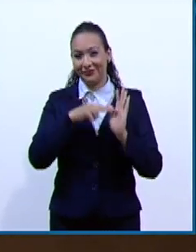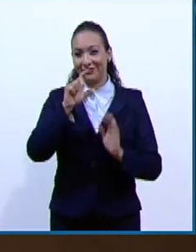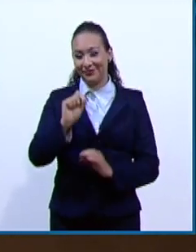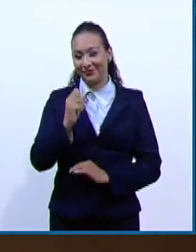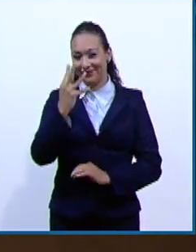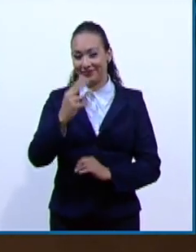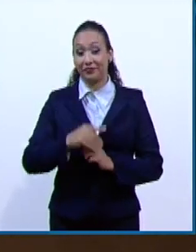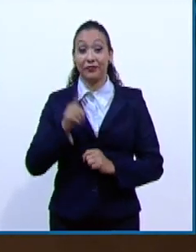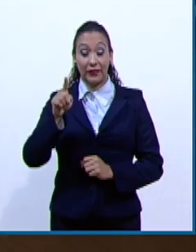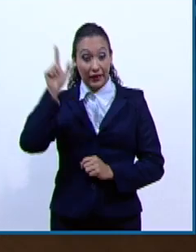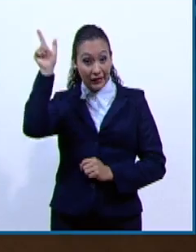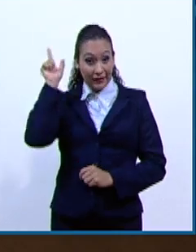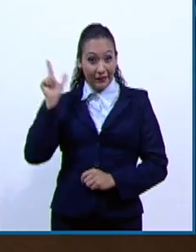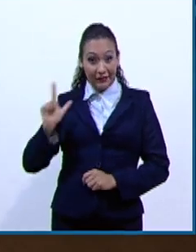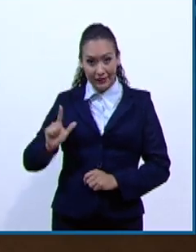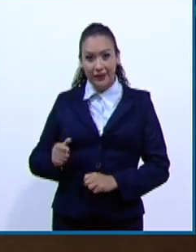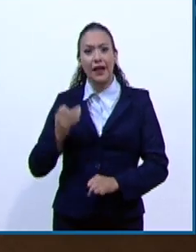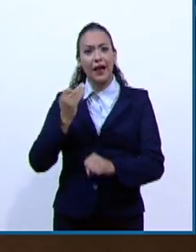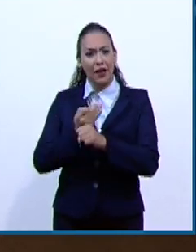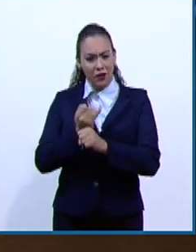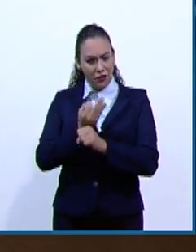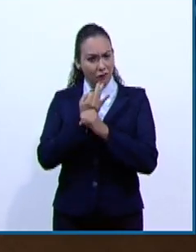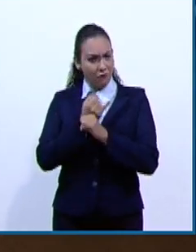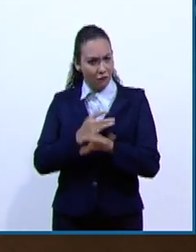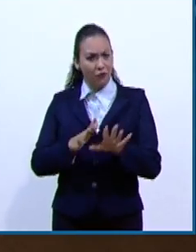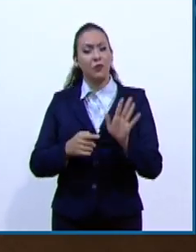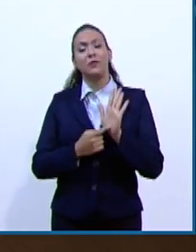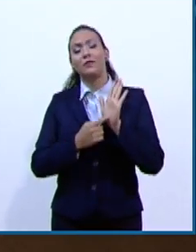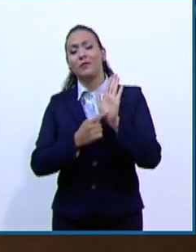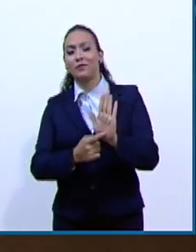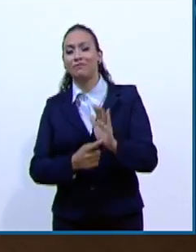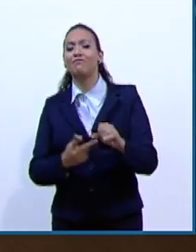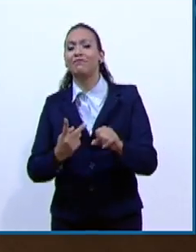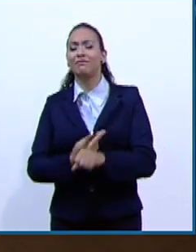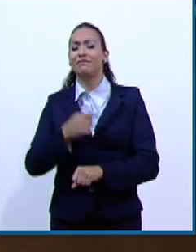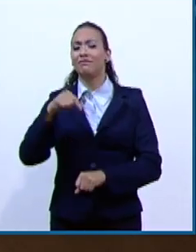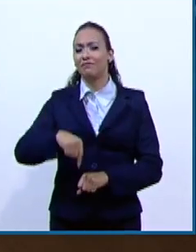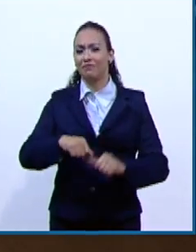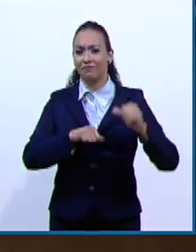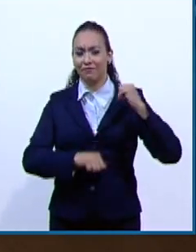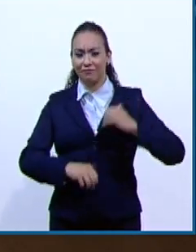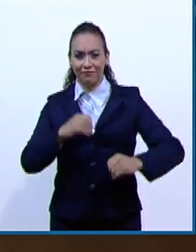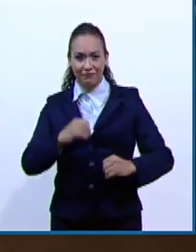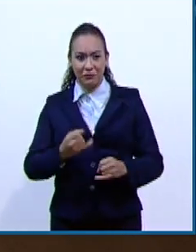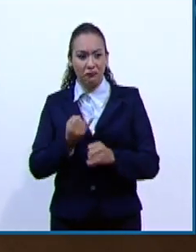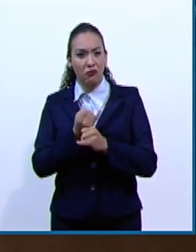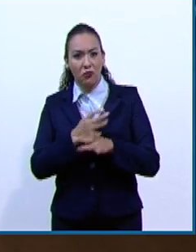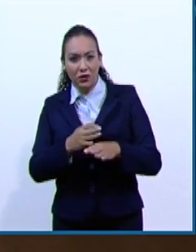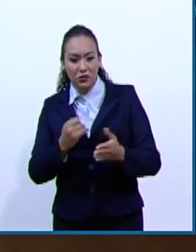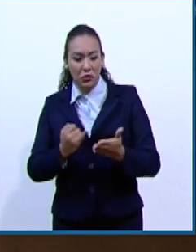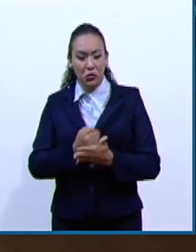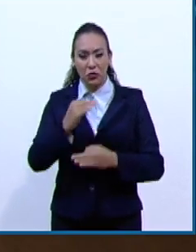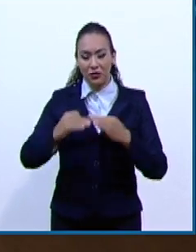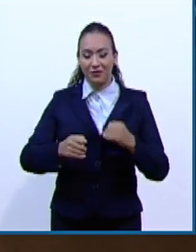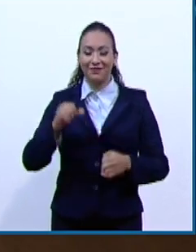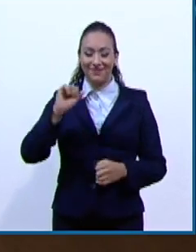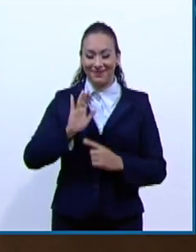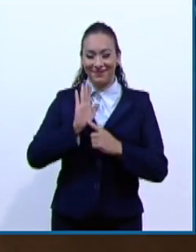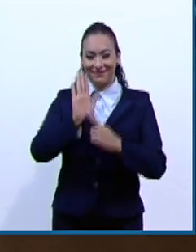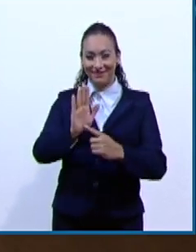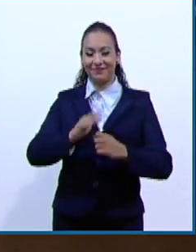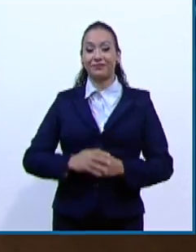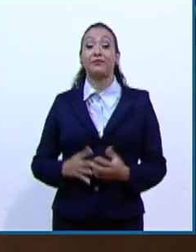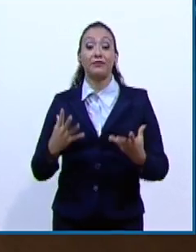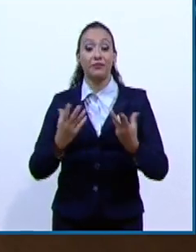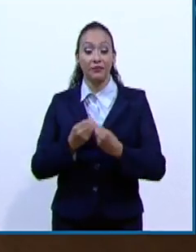2024. Soy Lorena Sánchez Cabrera y tendré el gusto en los próximos minutos de presentarle la información más reciente del Poder Judicial de la